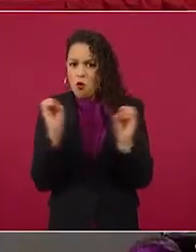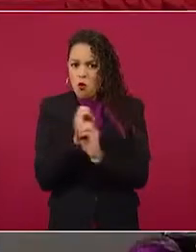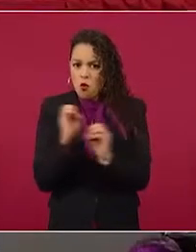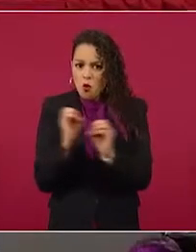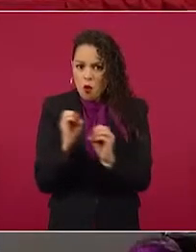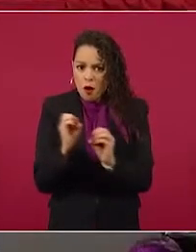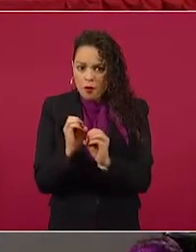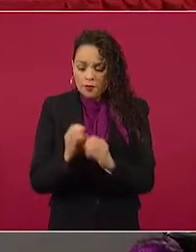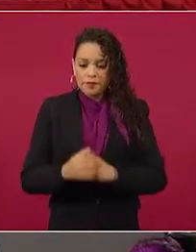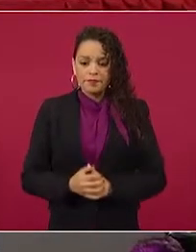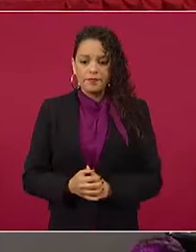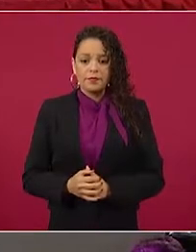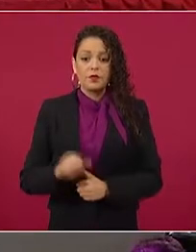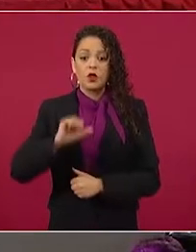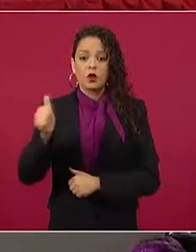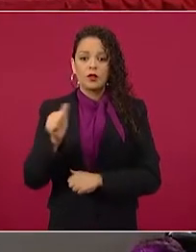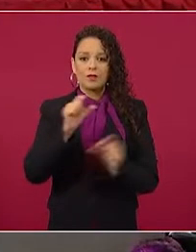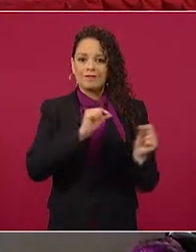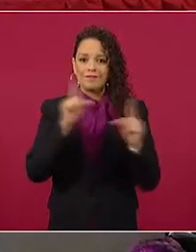Siguiente, por favor.